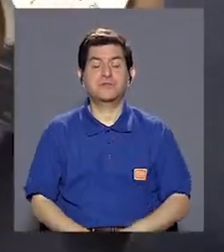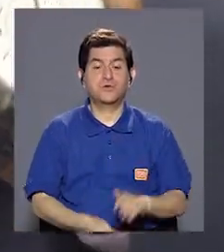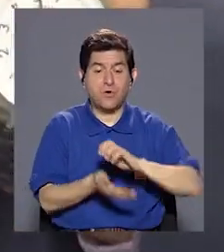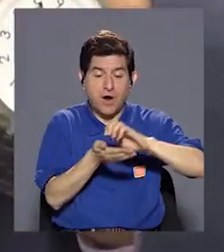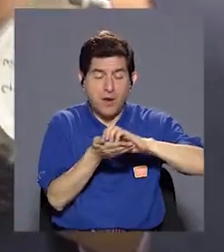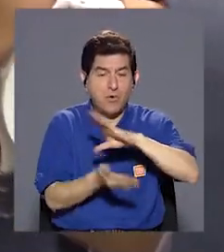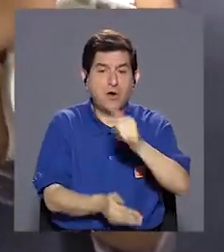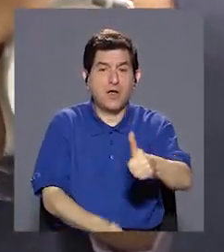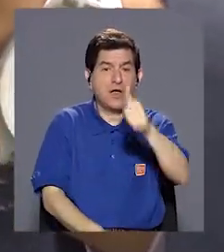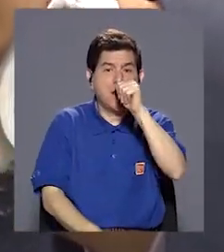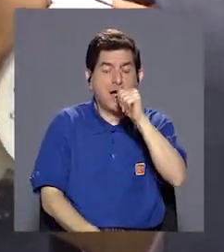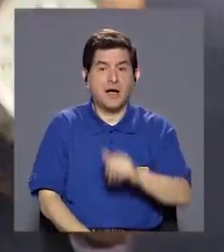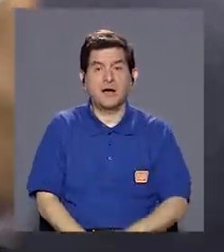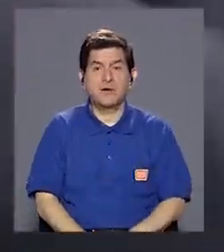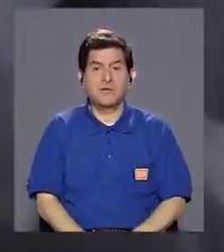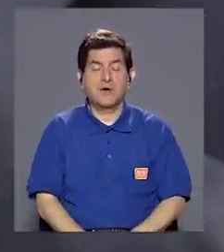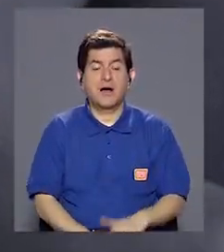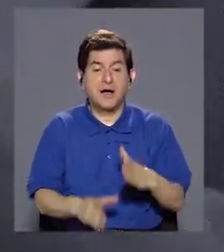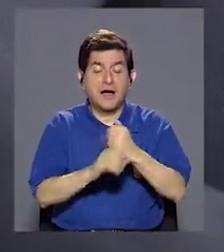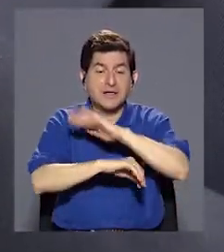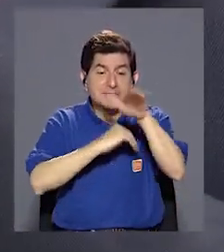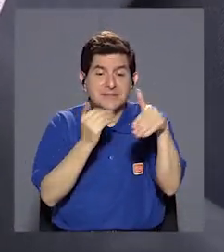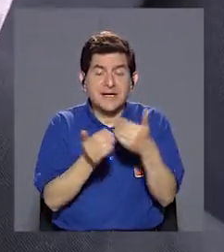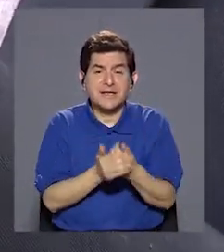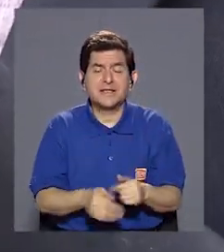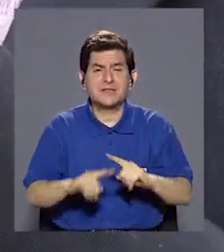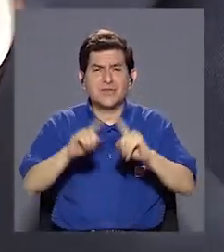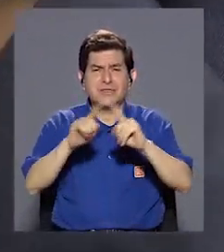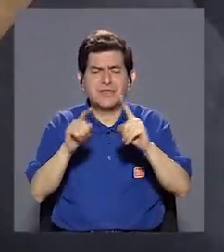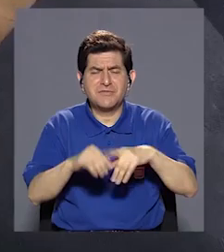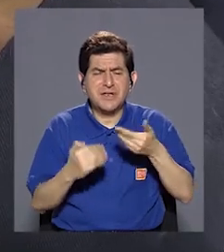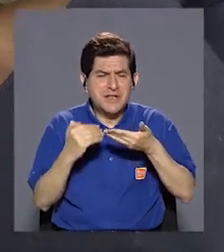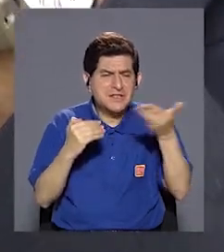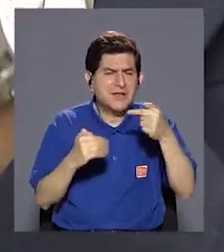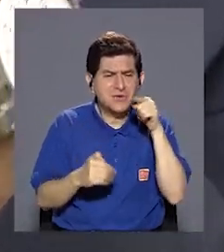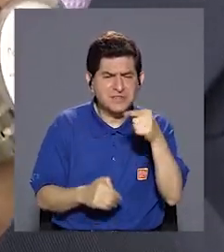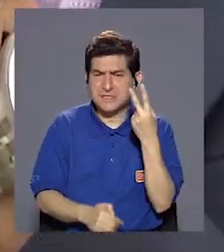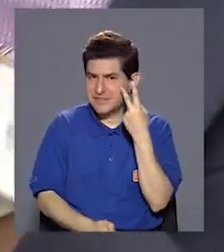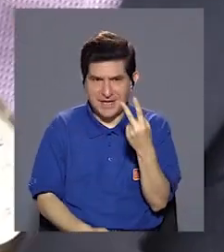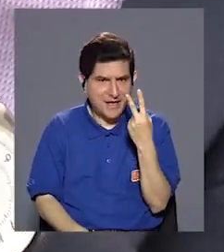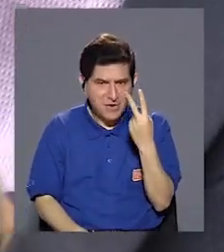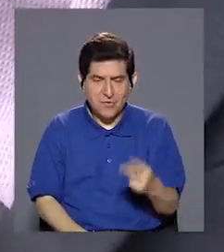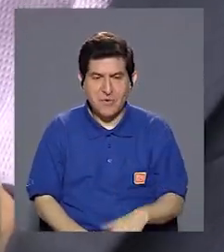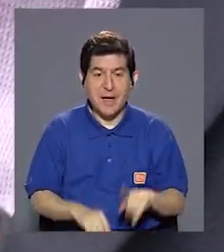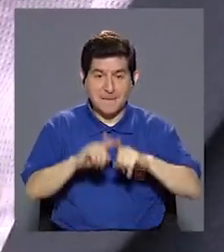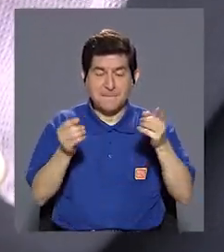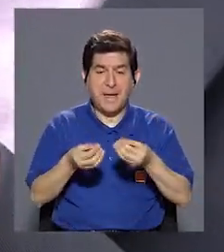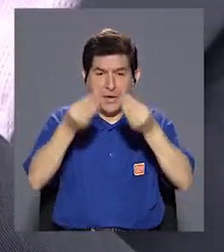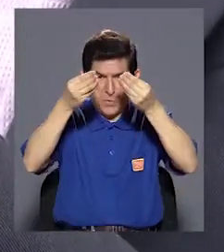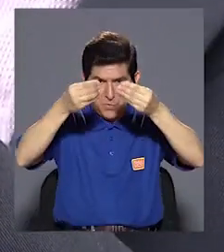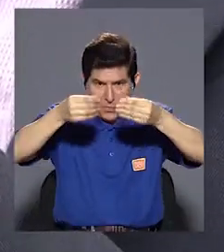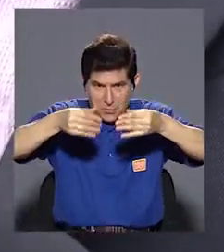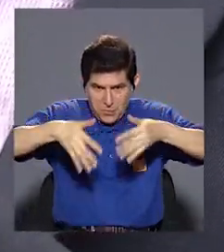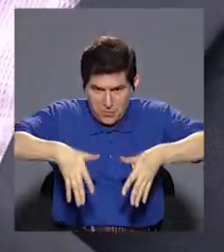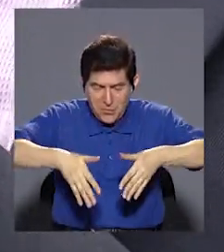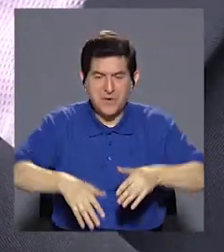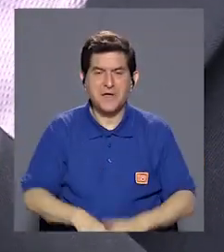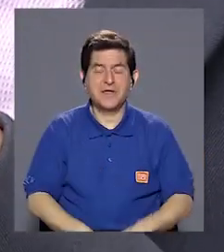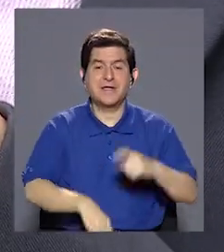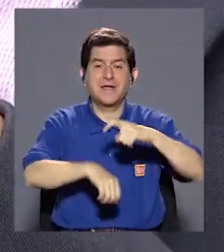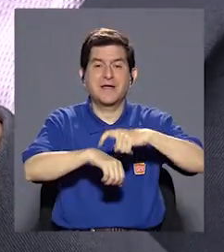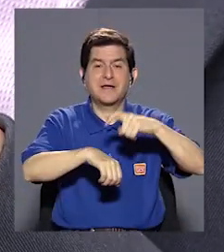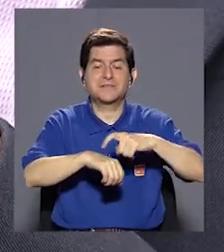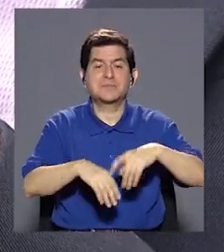estoy haciendo con el jabón y con el agua, estoy haciendo que todas las manchitas y las cosas que yo estoy ahí, que no estoy viendo, se están desprendiendo de las manos